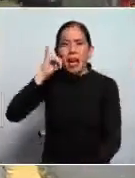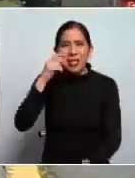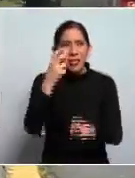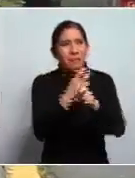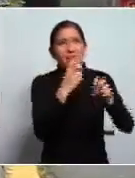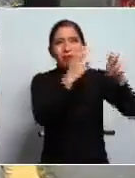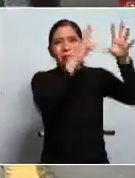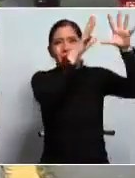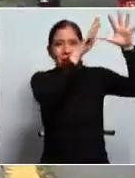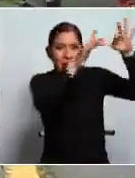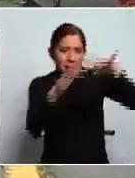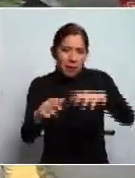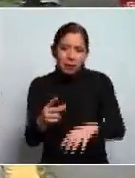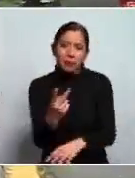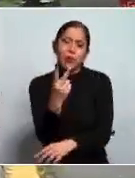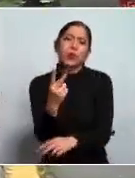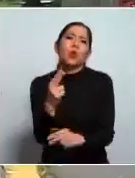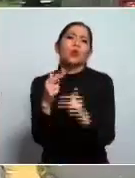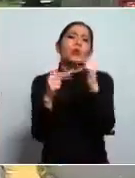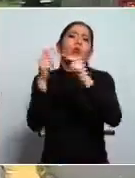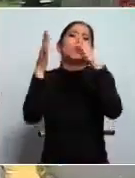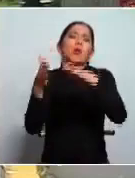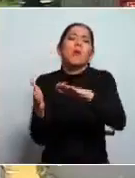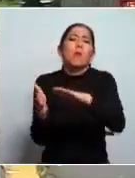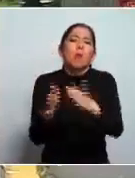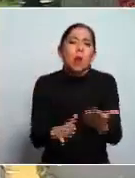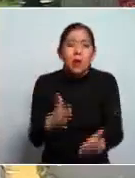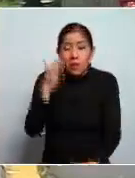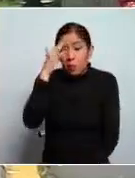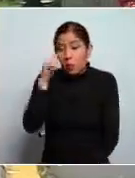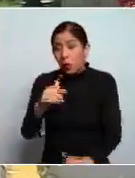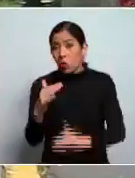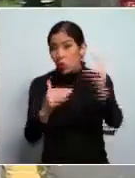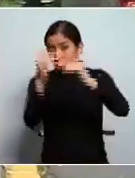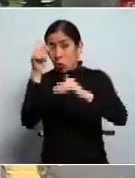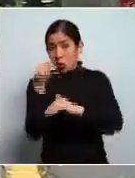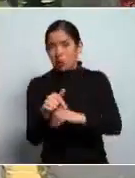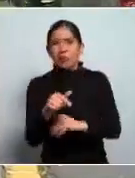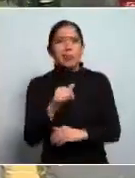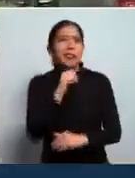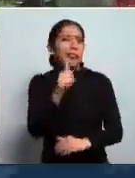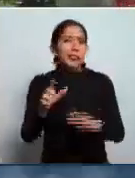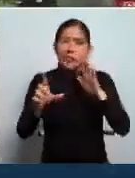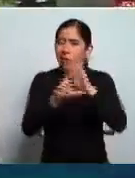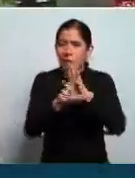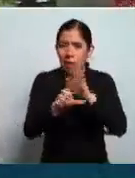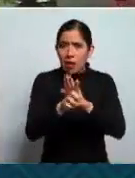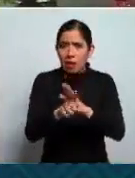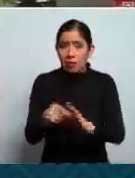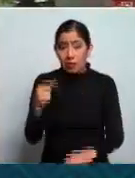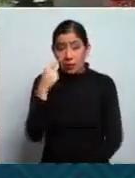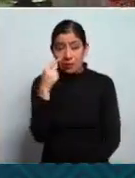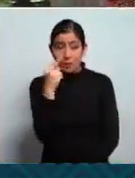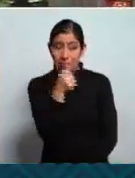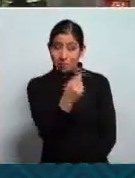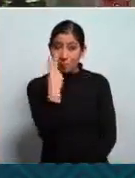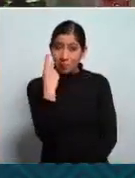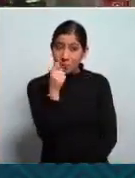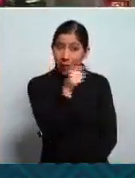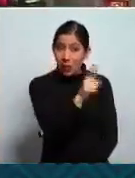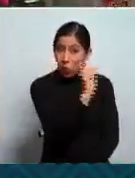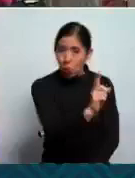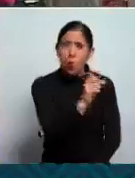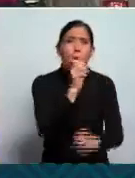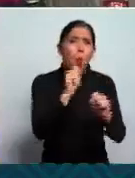albañiles perdieron la vida a raíz de una construcción ilegal. También señaló que esto podría suceder más adelante, toda vez